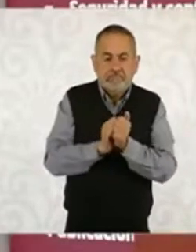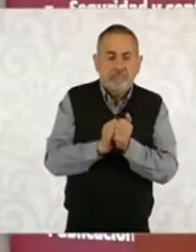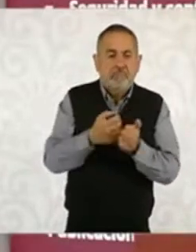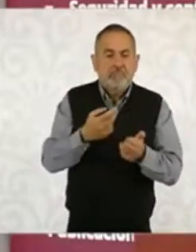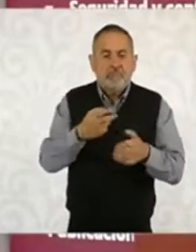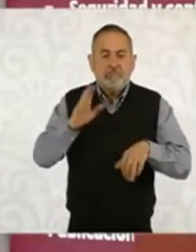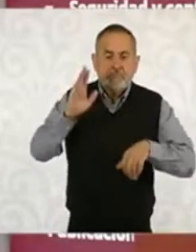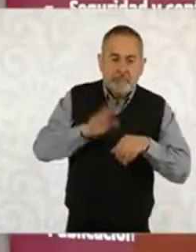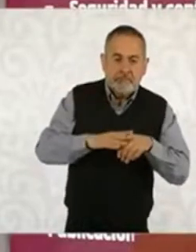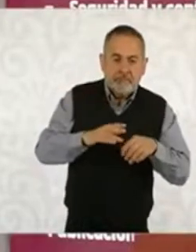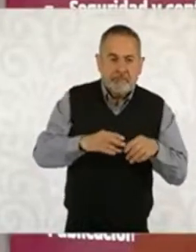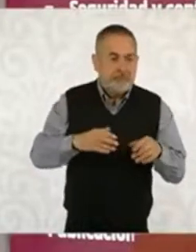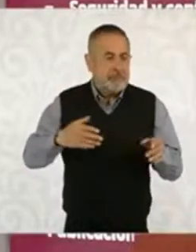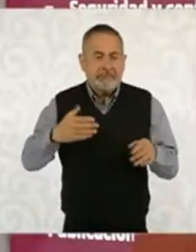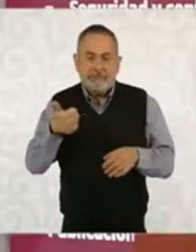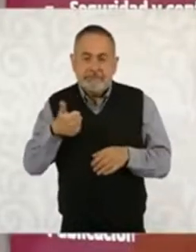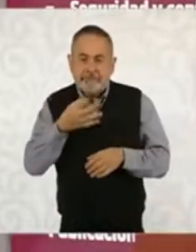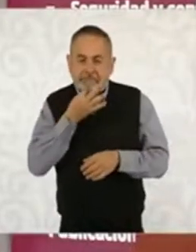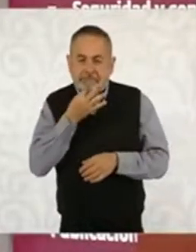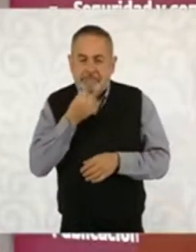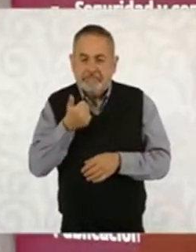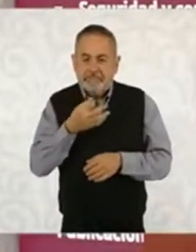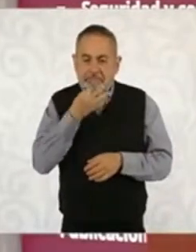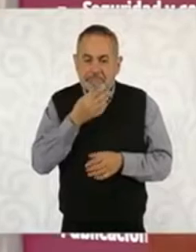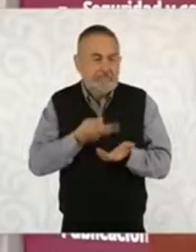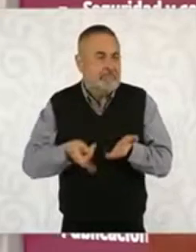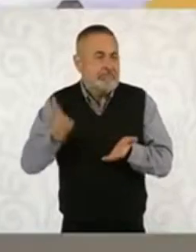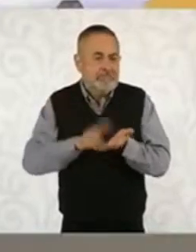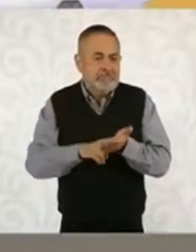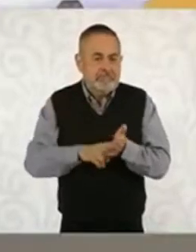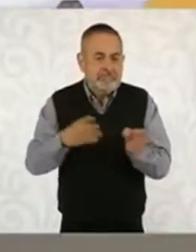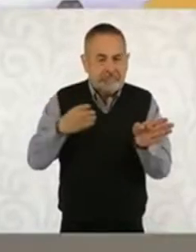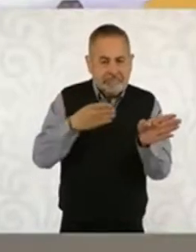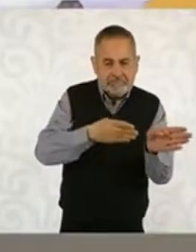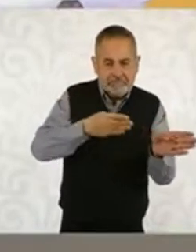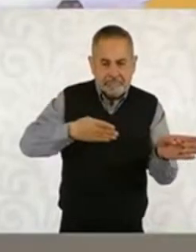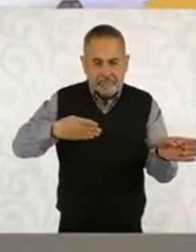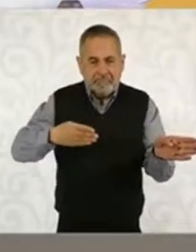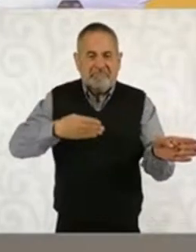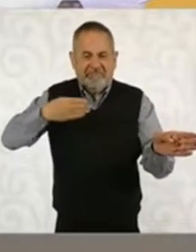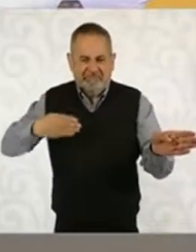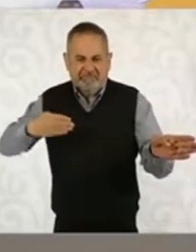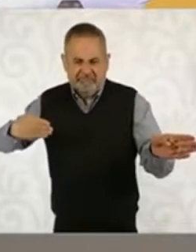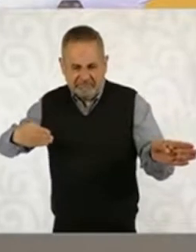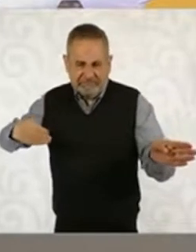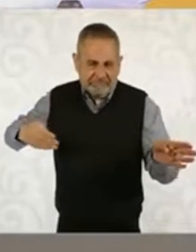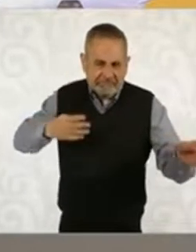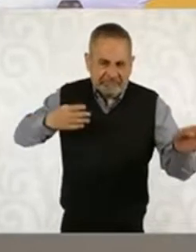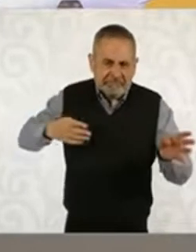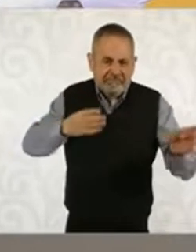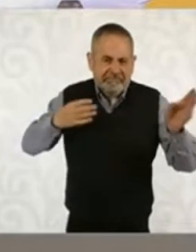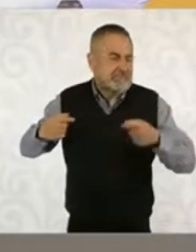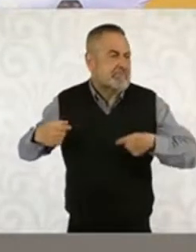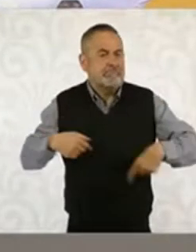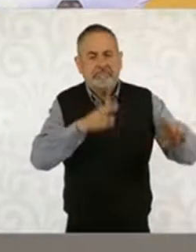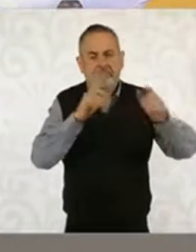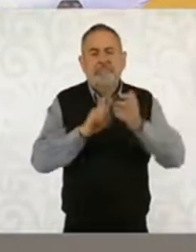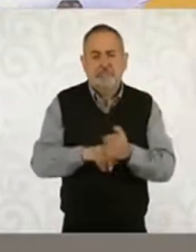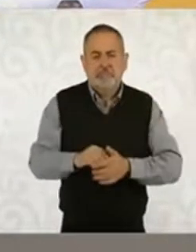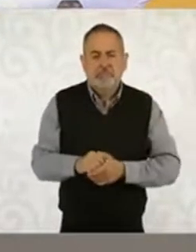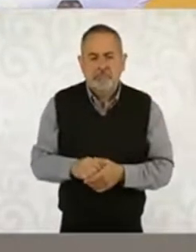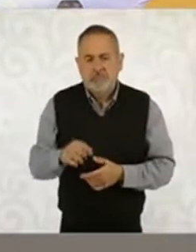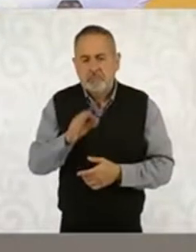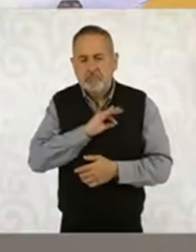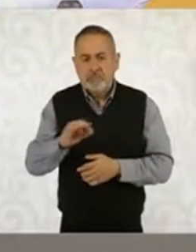doble cada 6 minutos que va saliendo en hora pico. En cada tren son más de 700 pasajeros, pensando